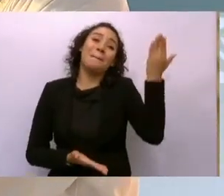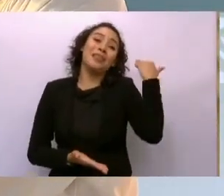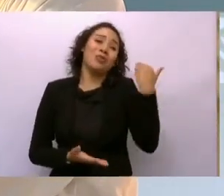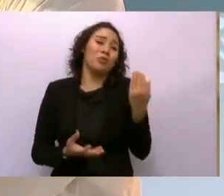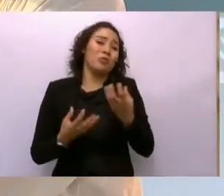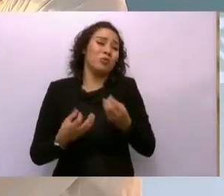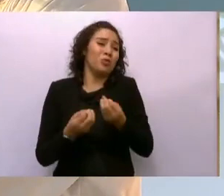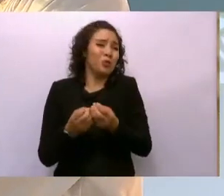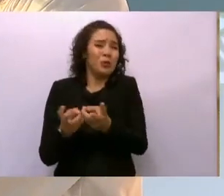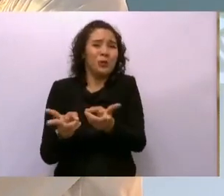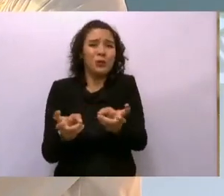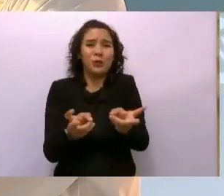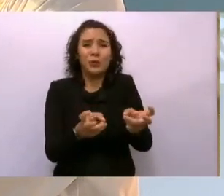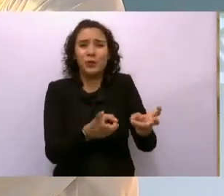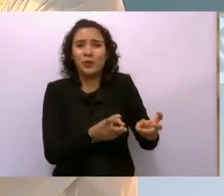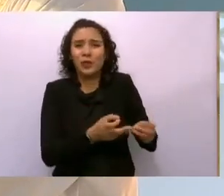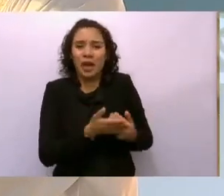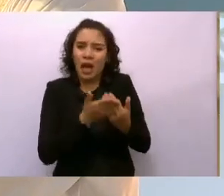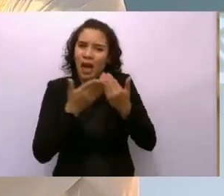robaba.